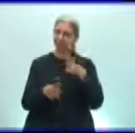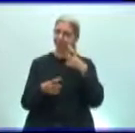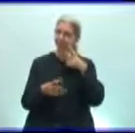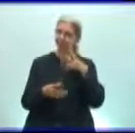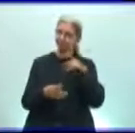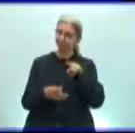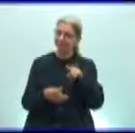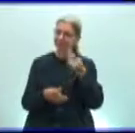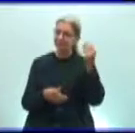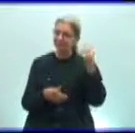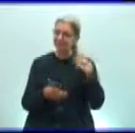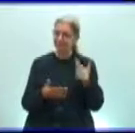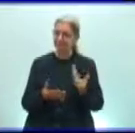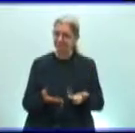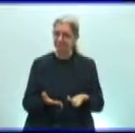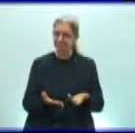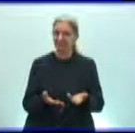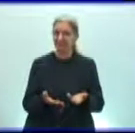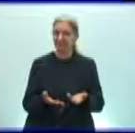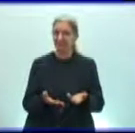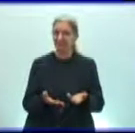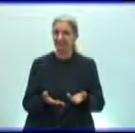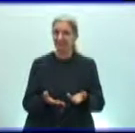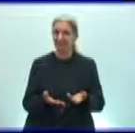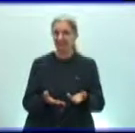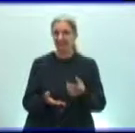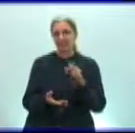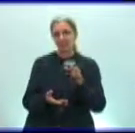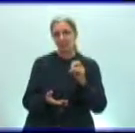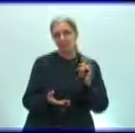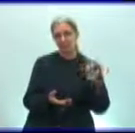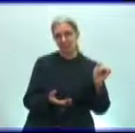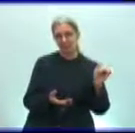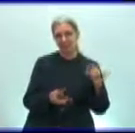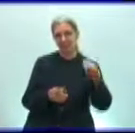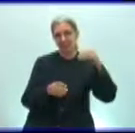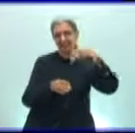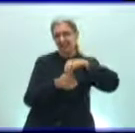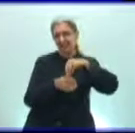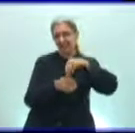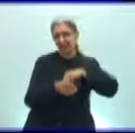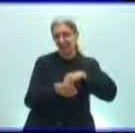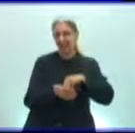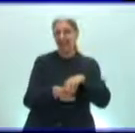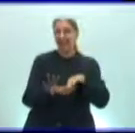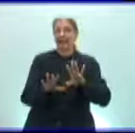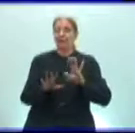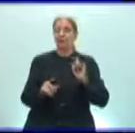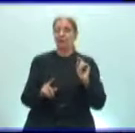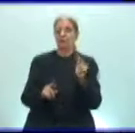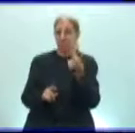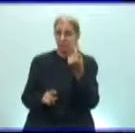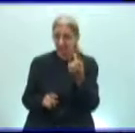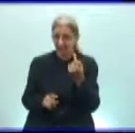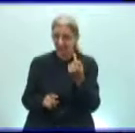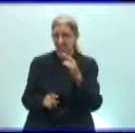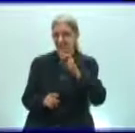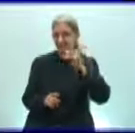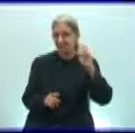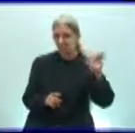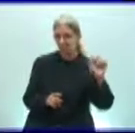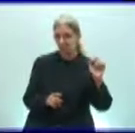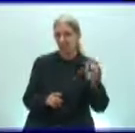atención en que esta definición está en su libro de texto. Dice, las ecuaciones que contienen al menos una